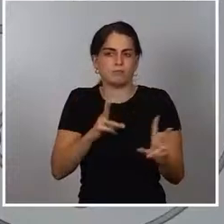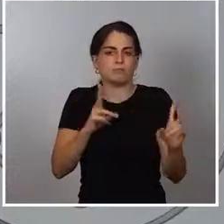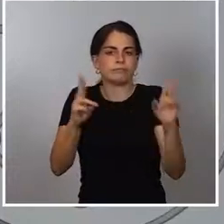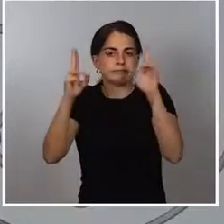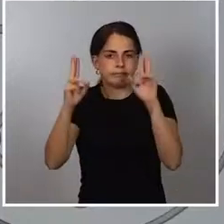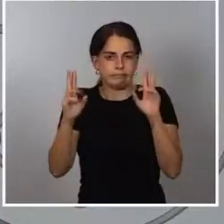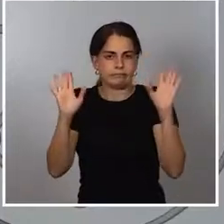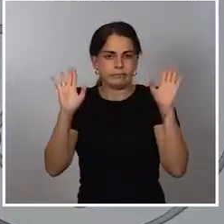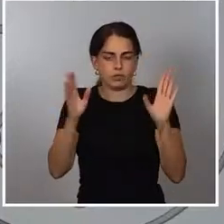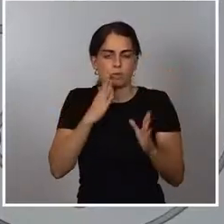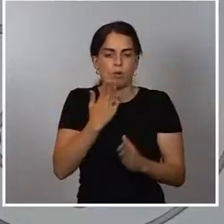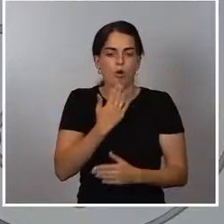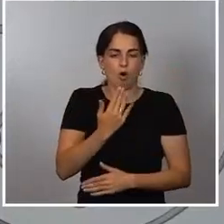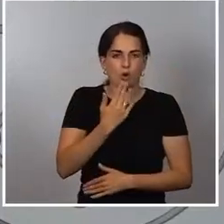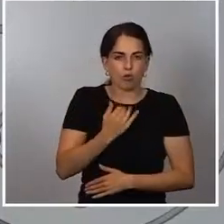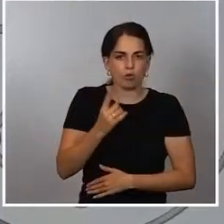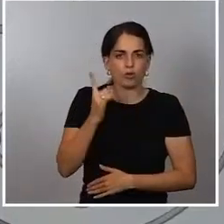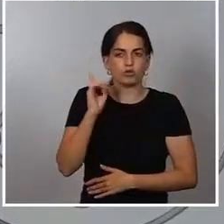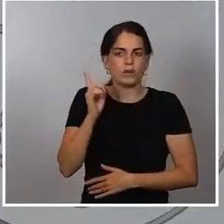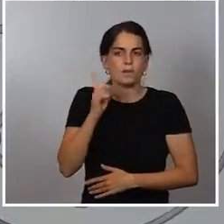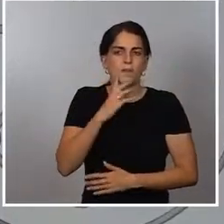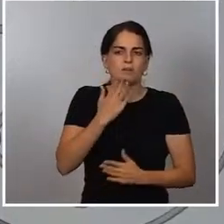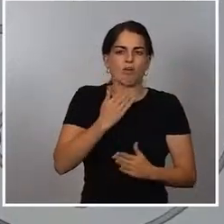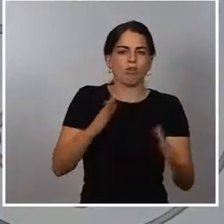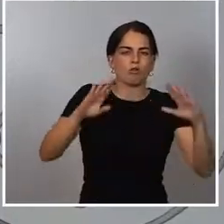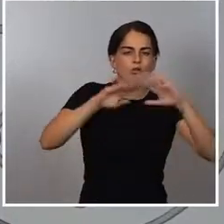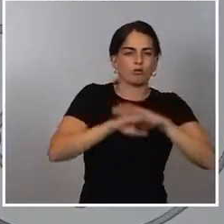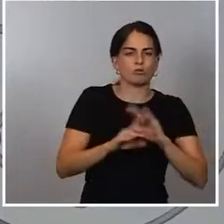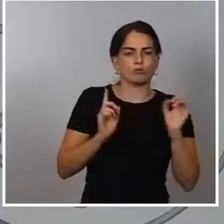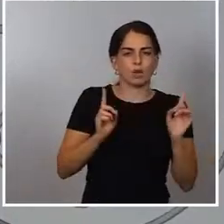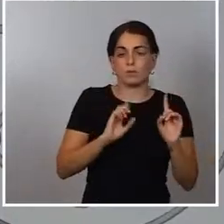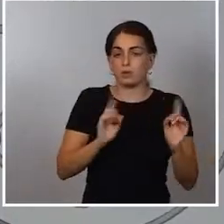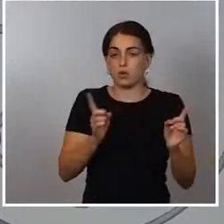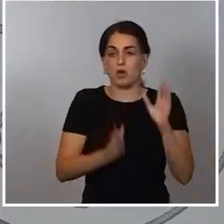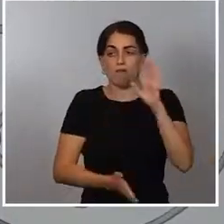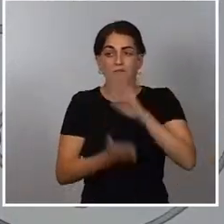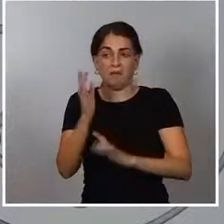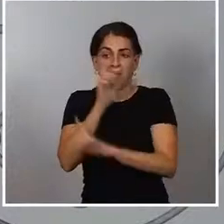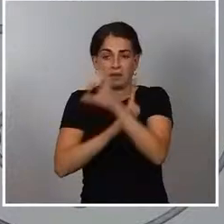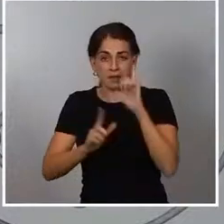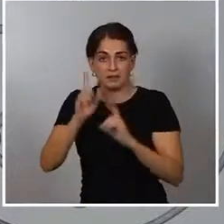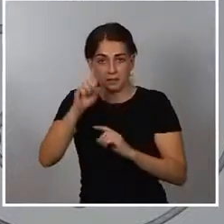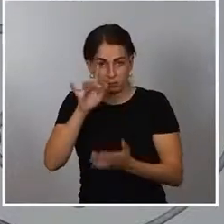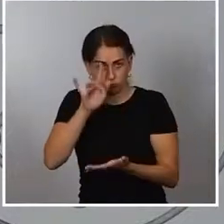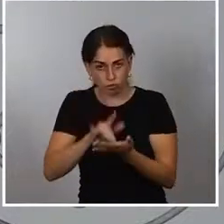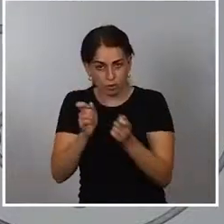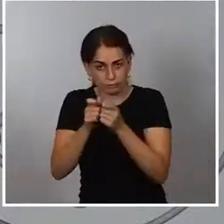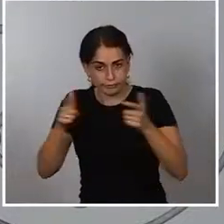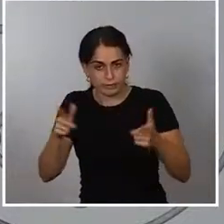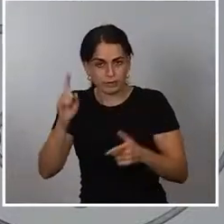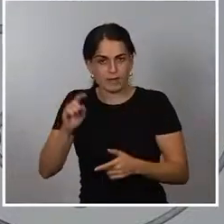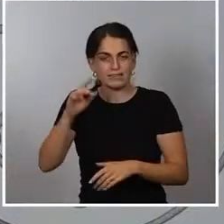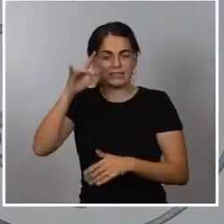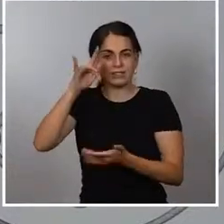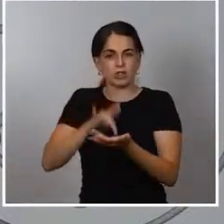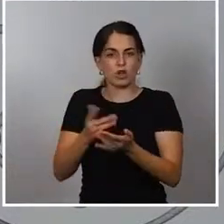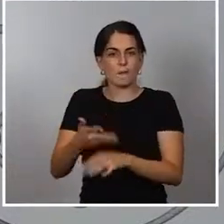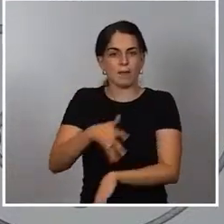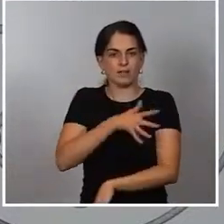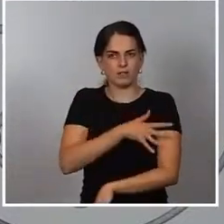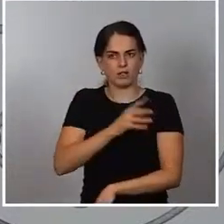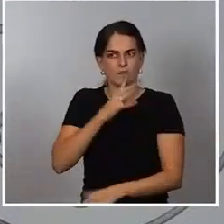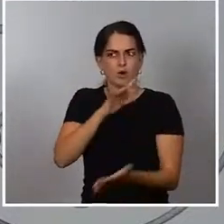no solamente es el ocio nocturno quiero incidir en los viajes que hemos tenido sabemos el caso de mallorca pero hay tantos otros hoy